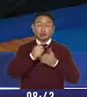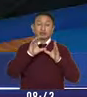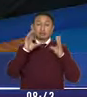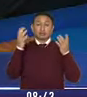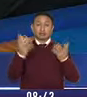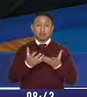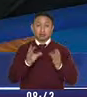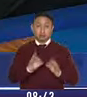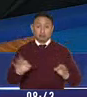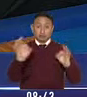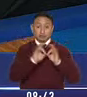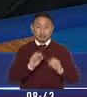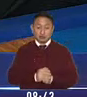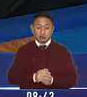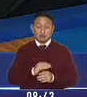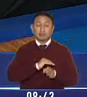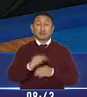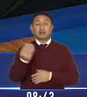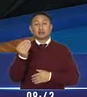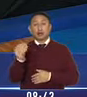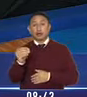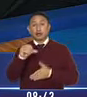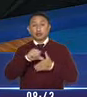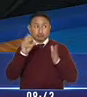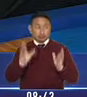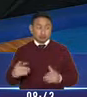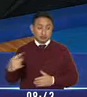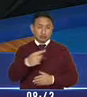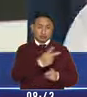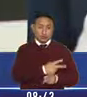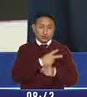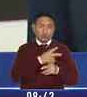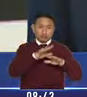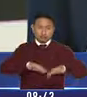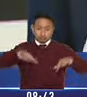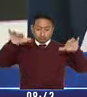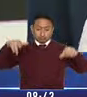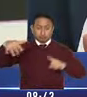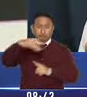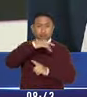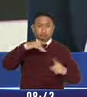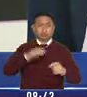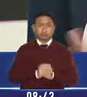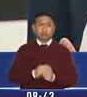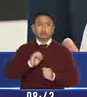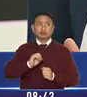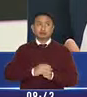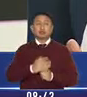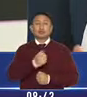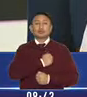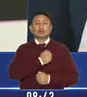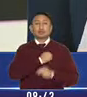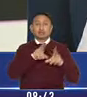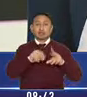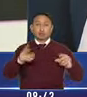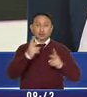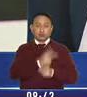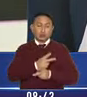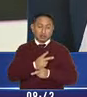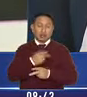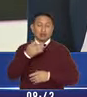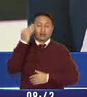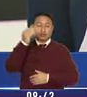esto es fundamental, invitar a los jóvenes, a la ciudadanía, a cuidar nuestros páramos, nuestros bosques y sobre todo nuestras reservas naturales, que es el